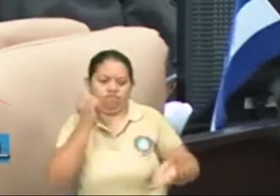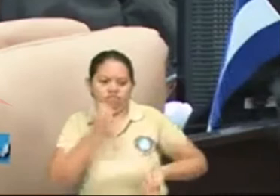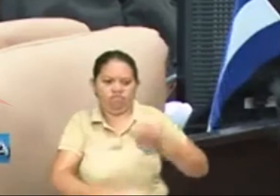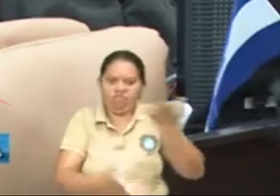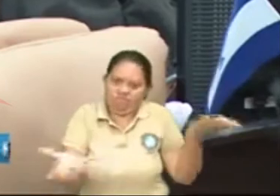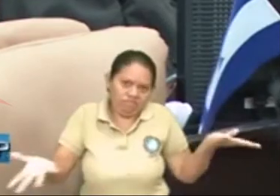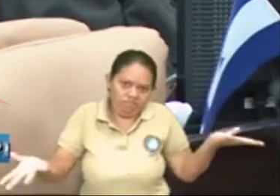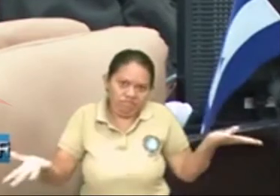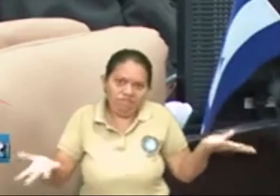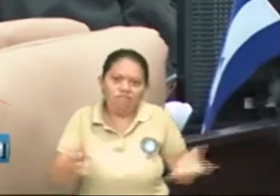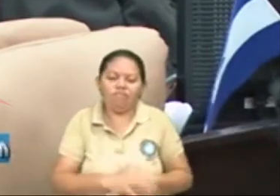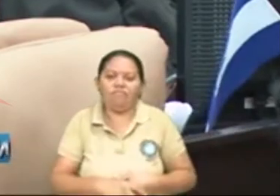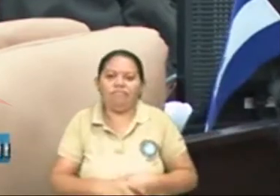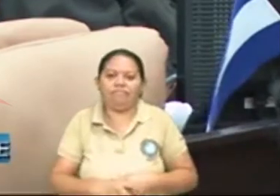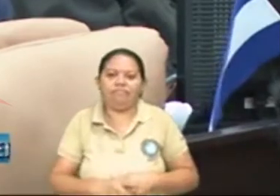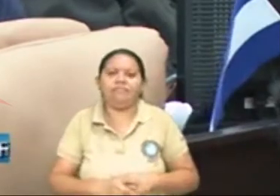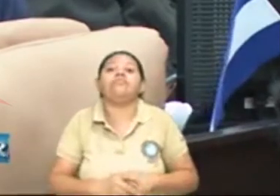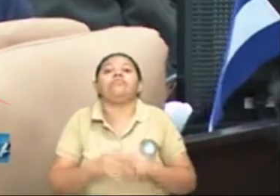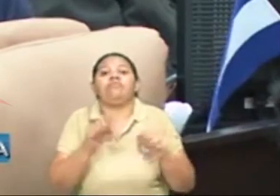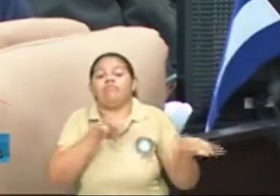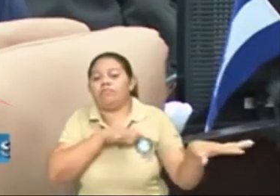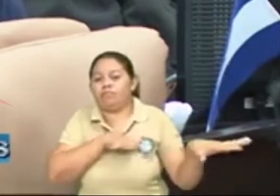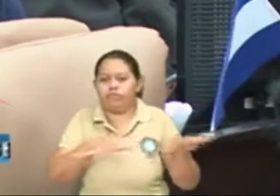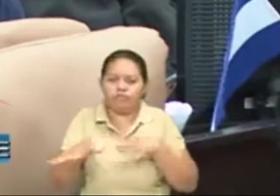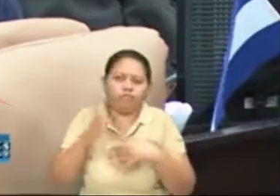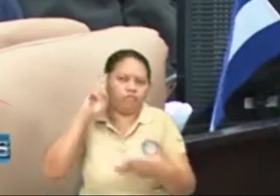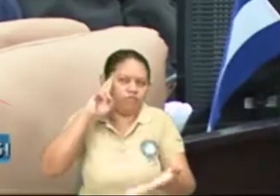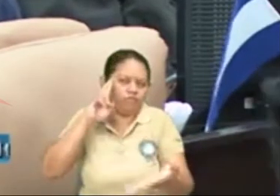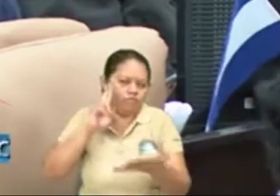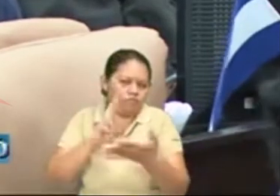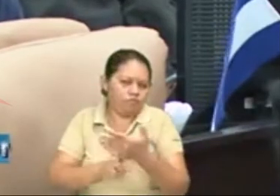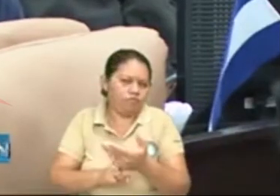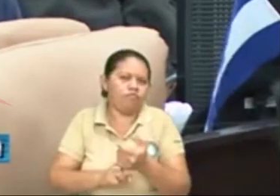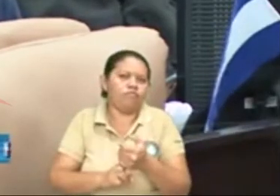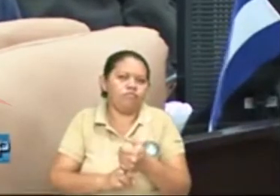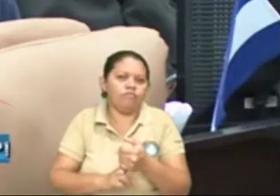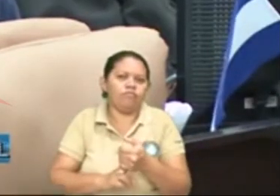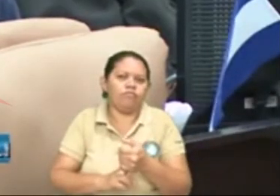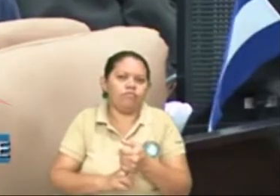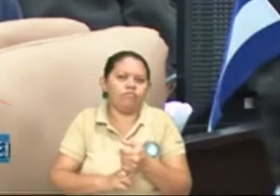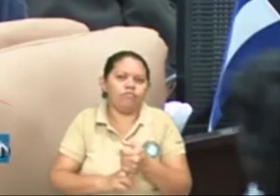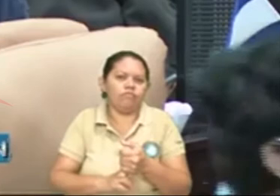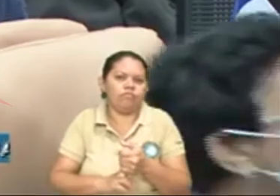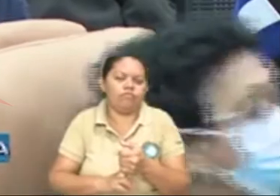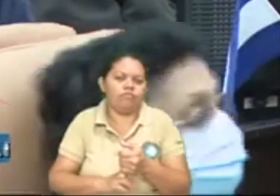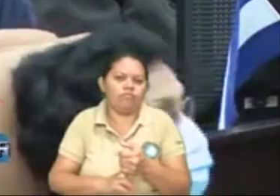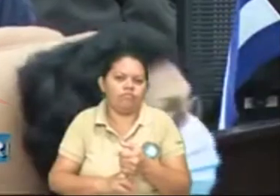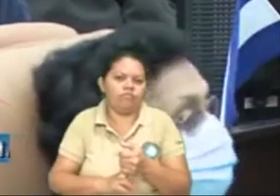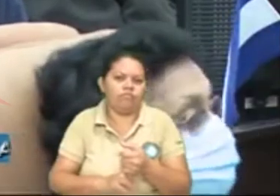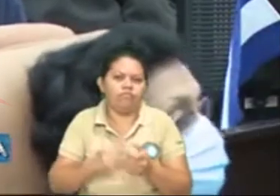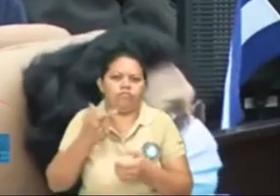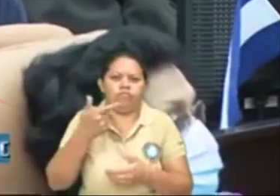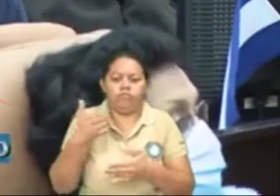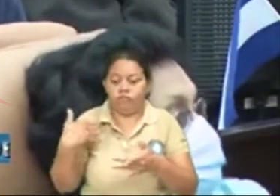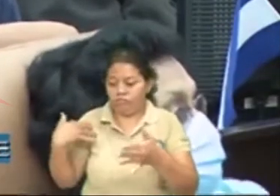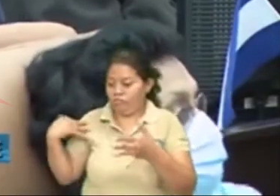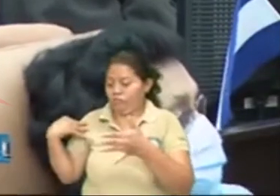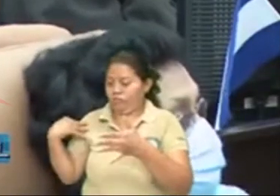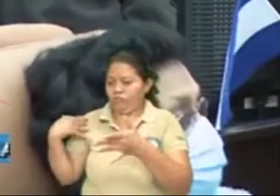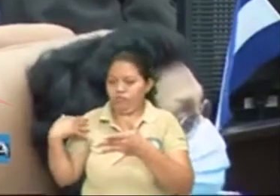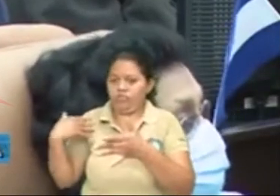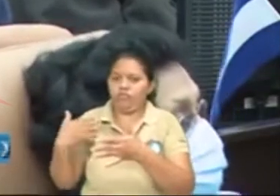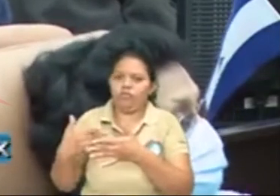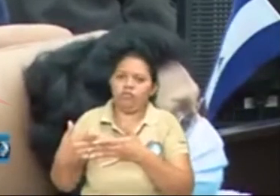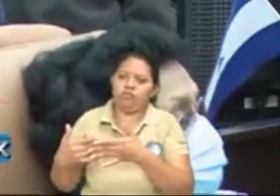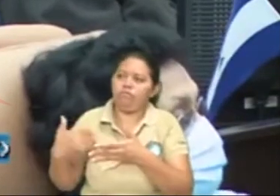los niveles. Y no podemos olvidar que nos heredaron un retroceso en